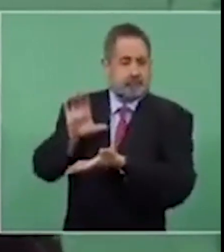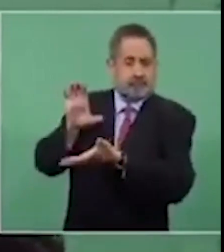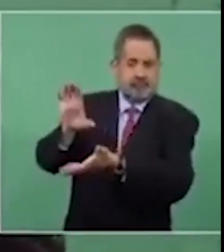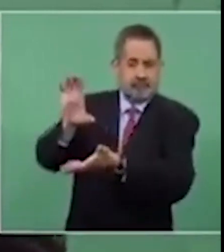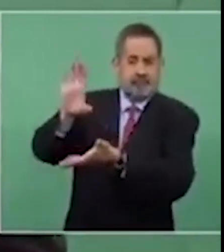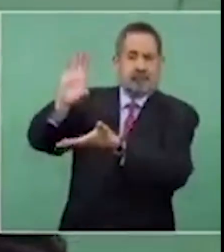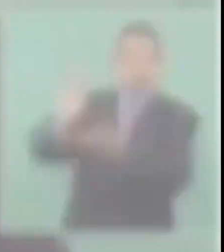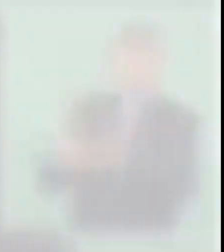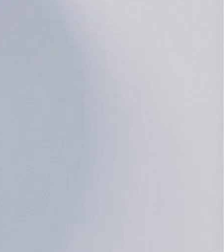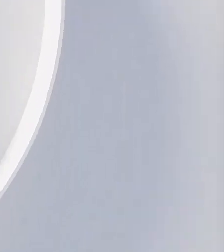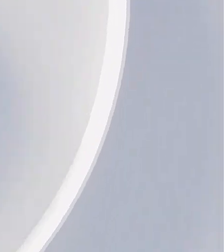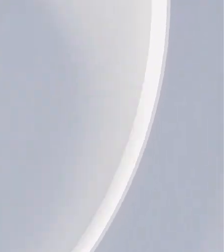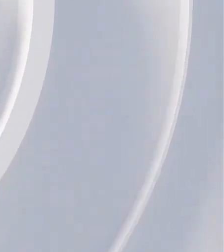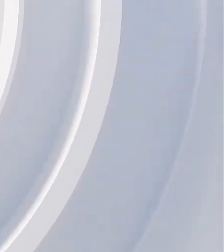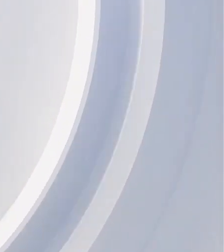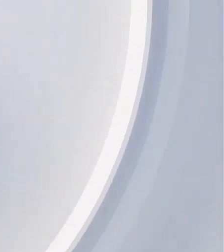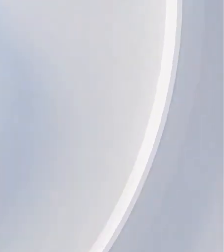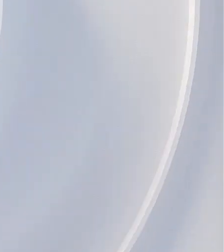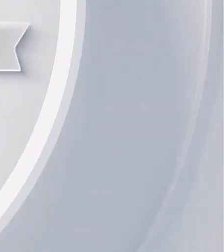de las participaciones